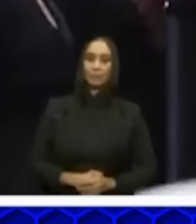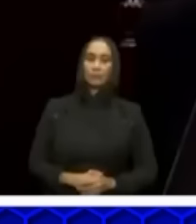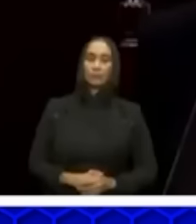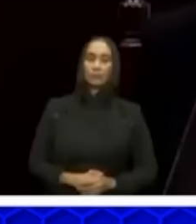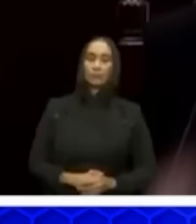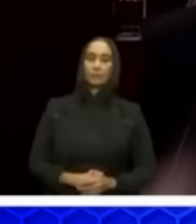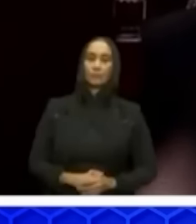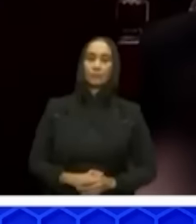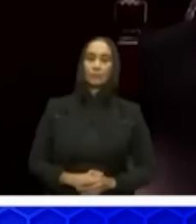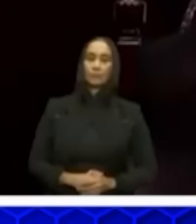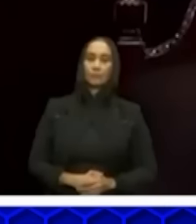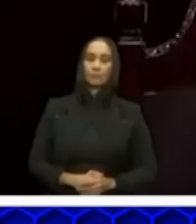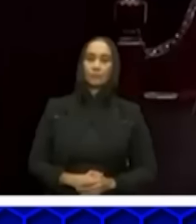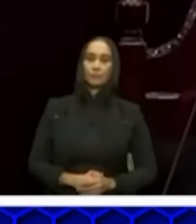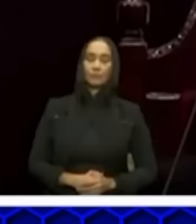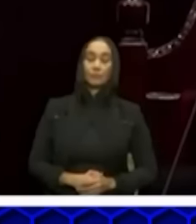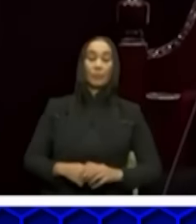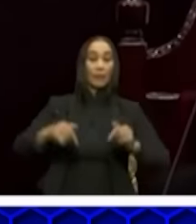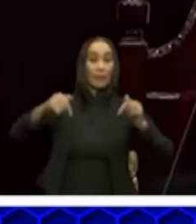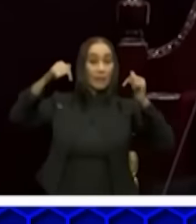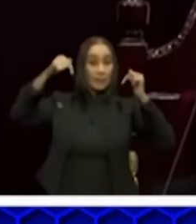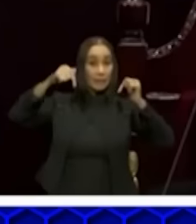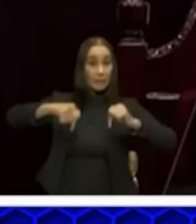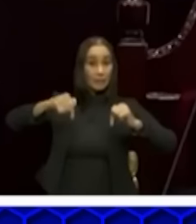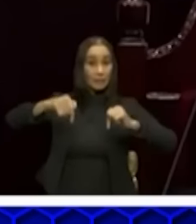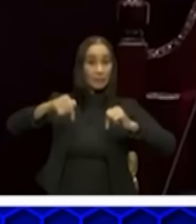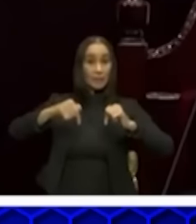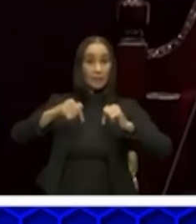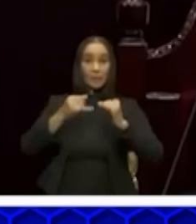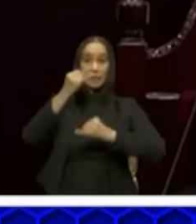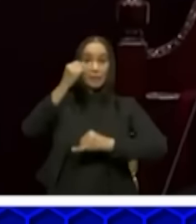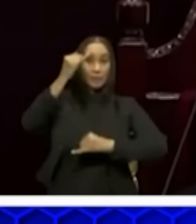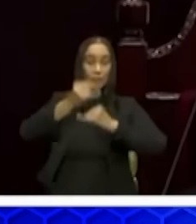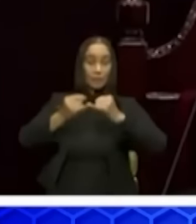pie son de Gran valoración para su